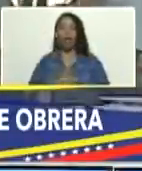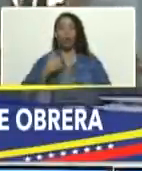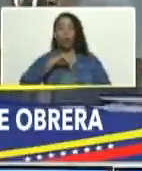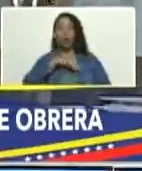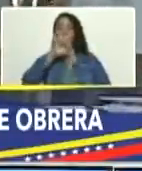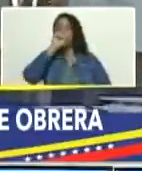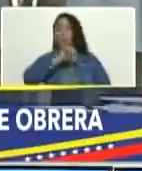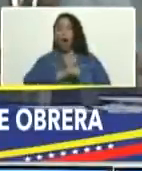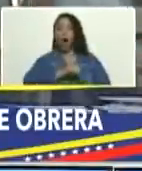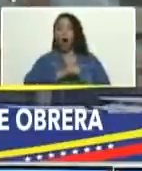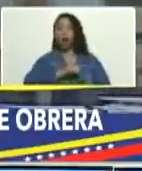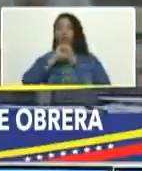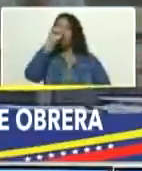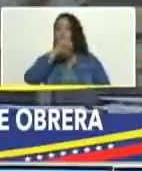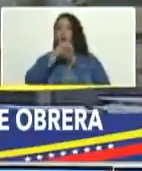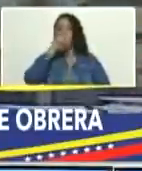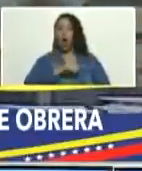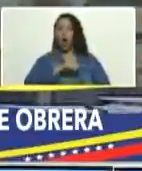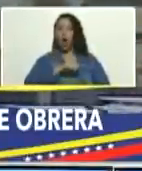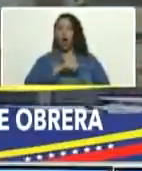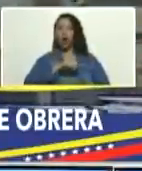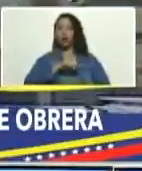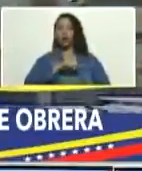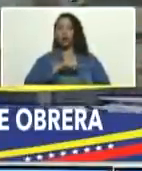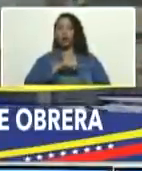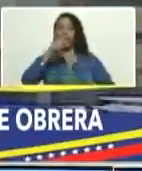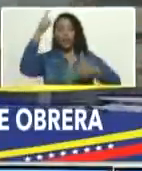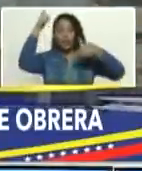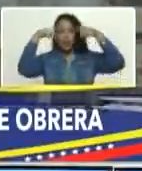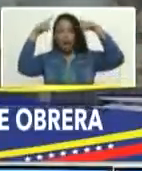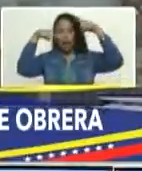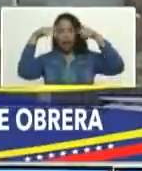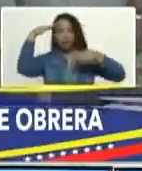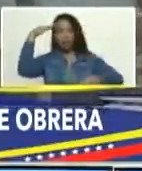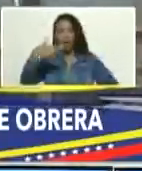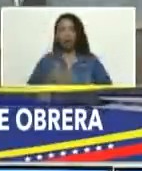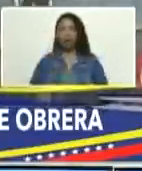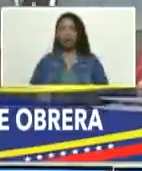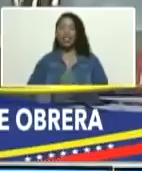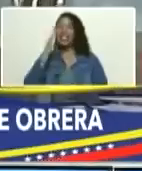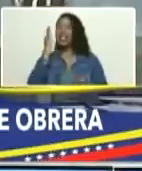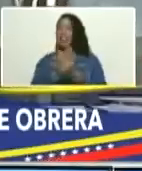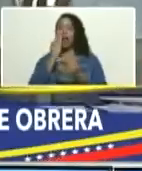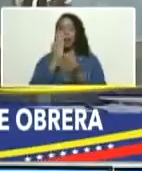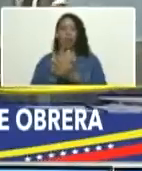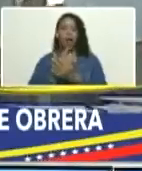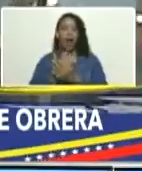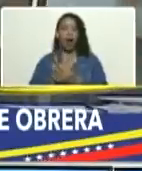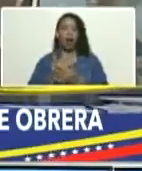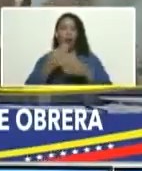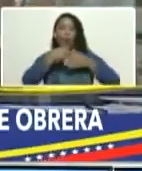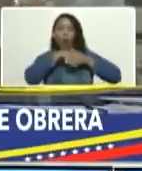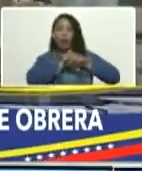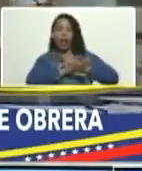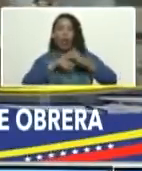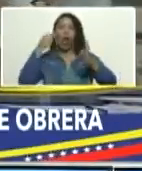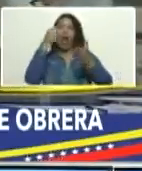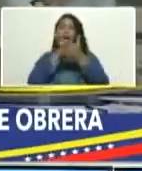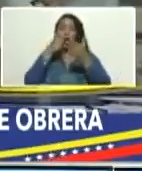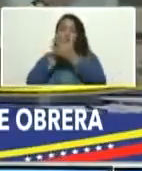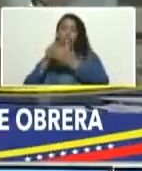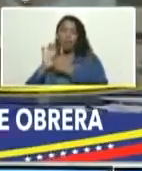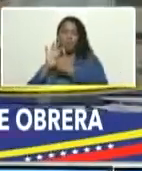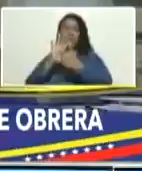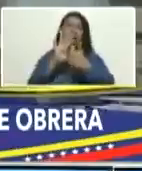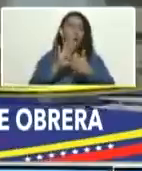amado, amadísimo comandante Hugo Rafael Chávez Frías, siempre presente en nuestras luchas, siempre